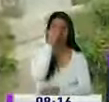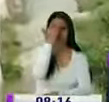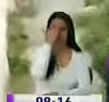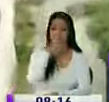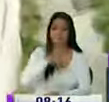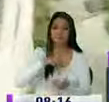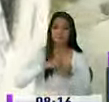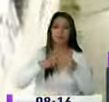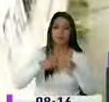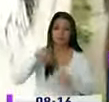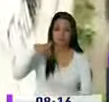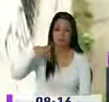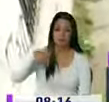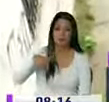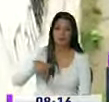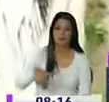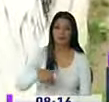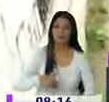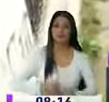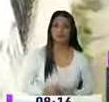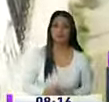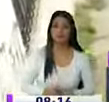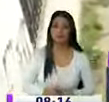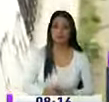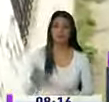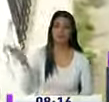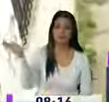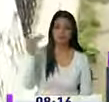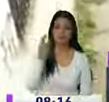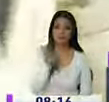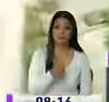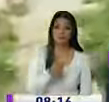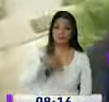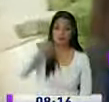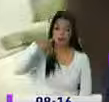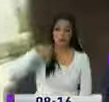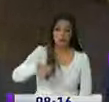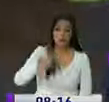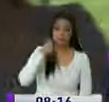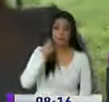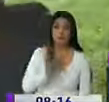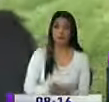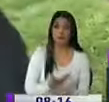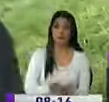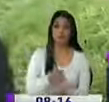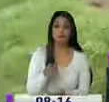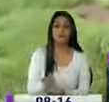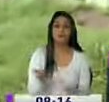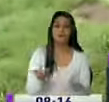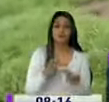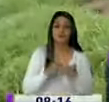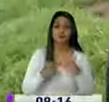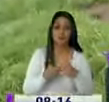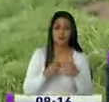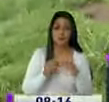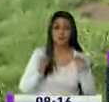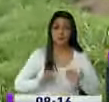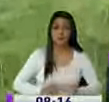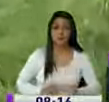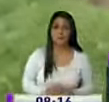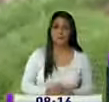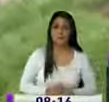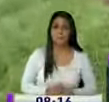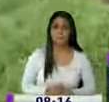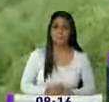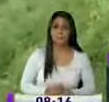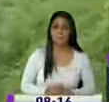cuáles son los problemas que tienen, pero es importante caminar y que ustedes pues evidencien cuál es la situación que se puede vivir en este lugar.